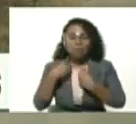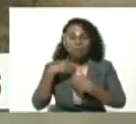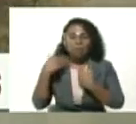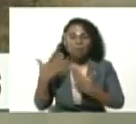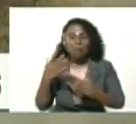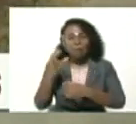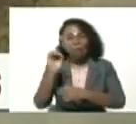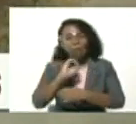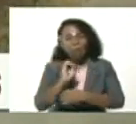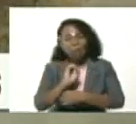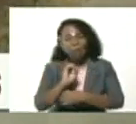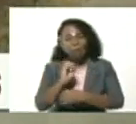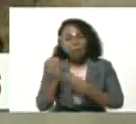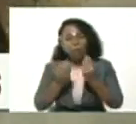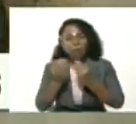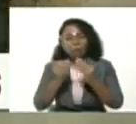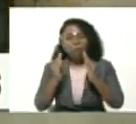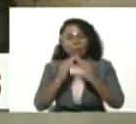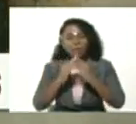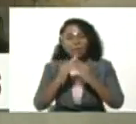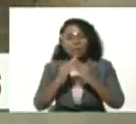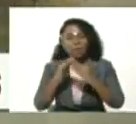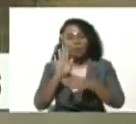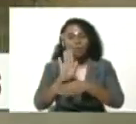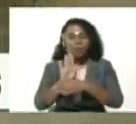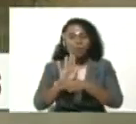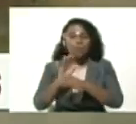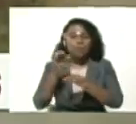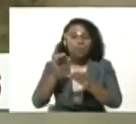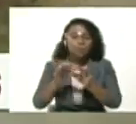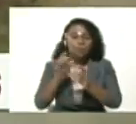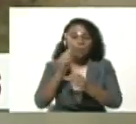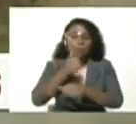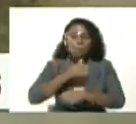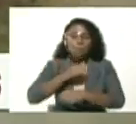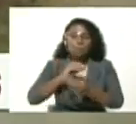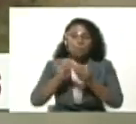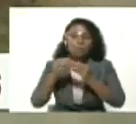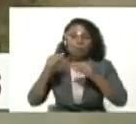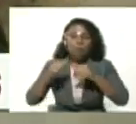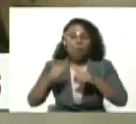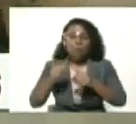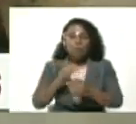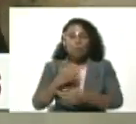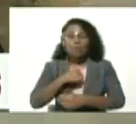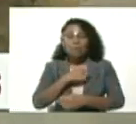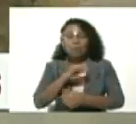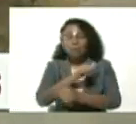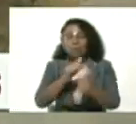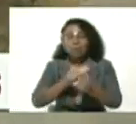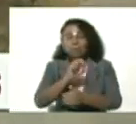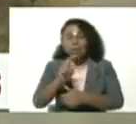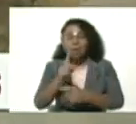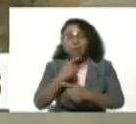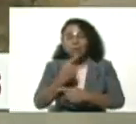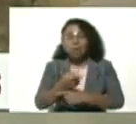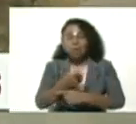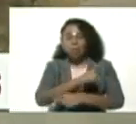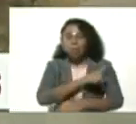o como vivienda temporal mientras le reconstruimos la vivienda acá. Nuestra vicepresidenta ayer nos